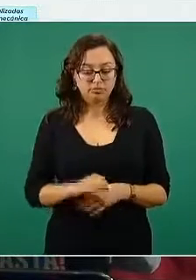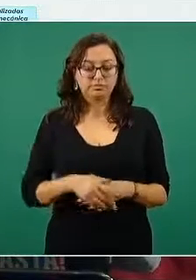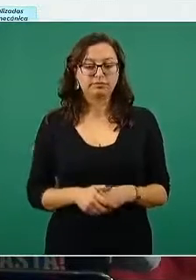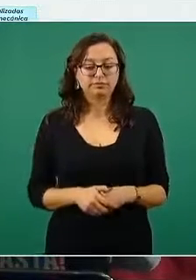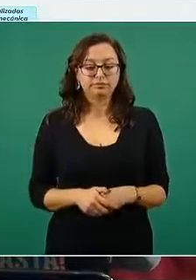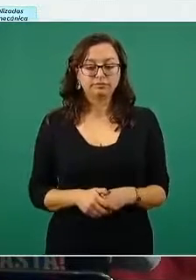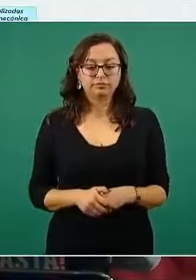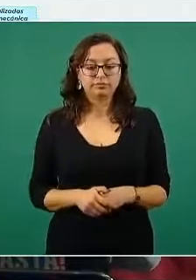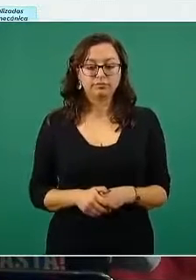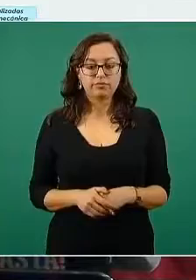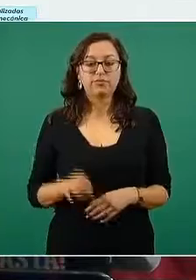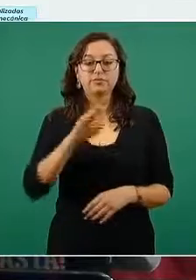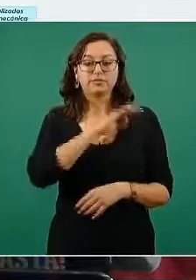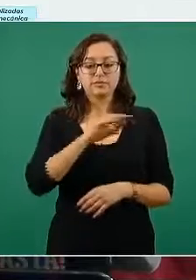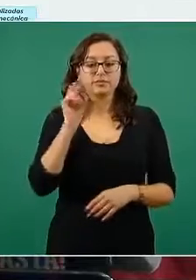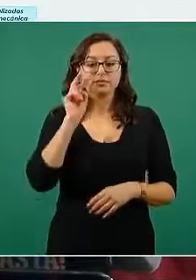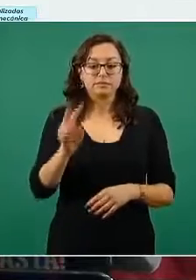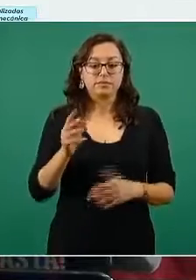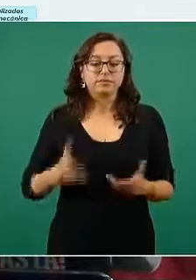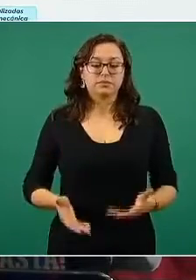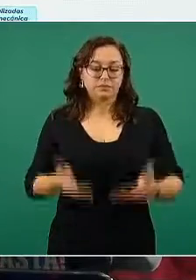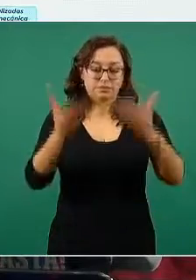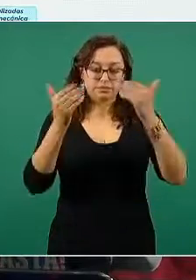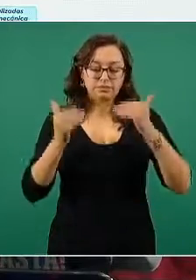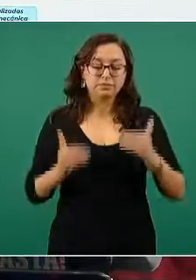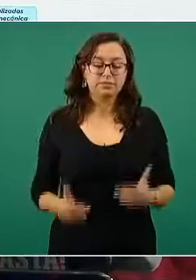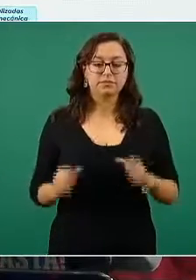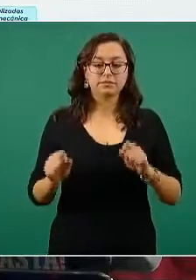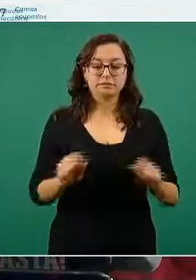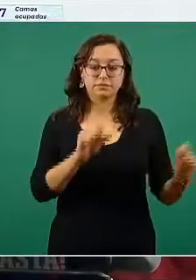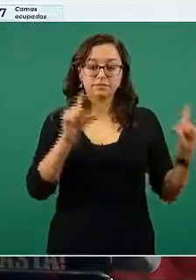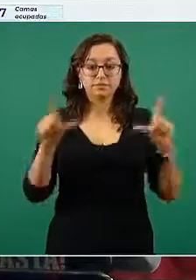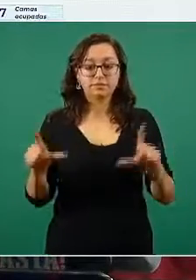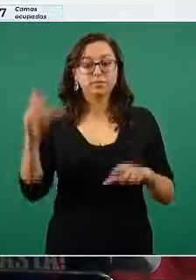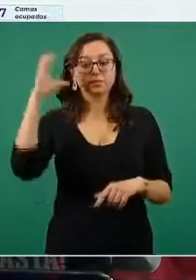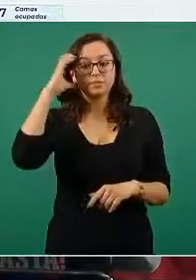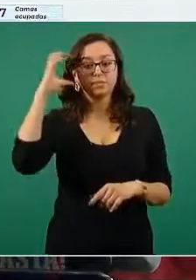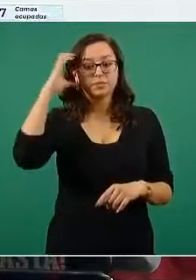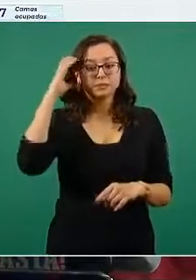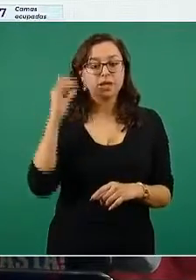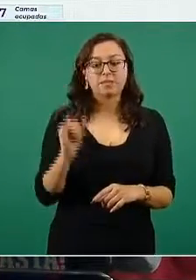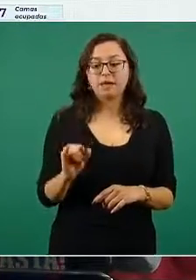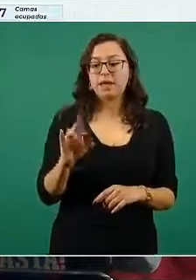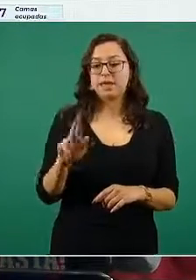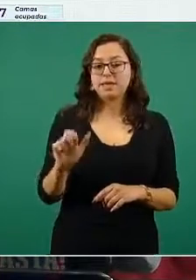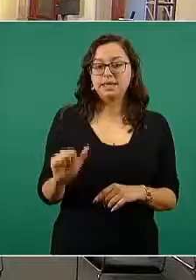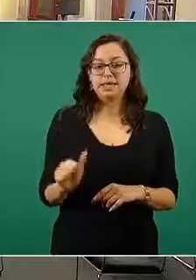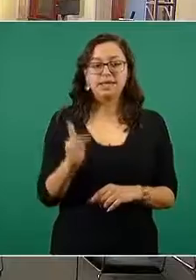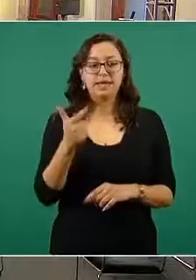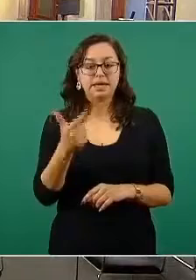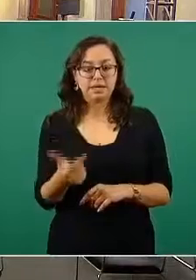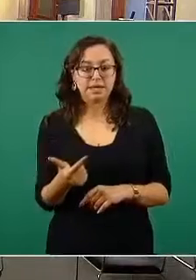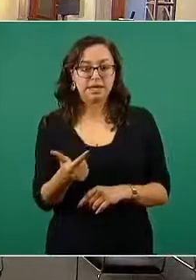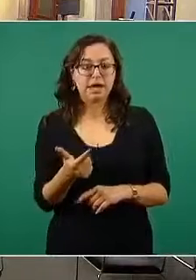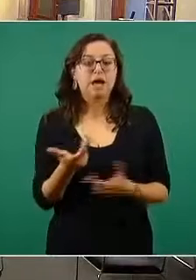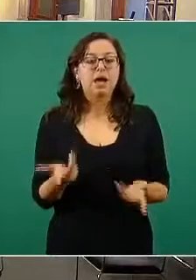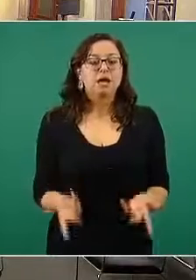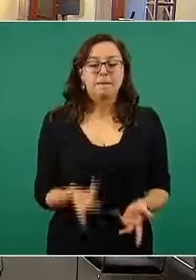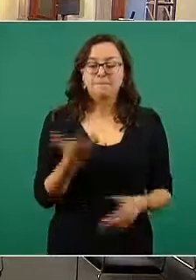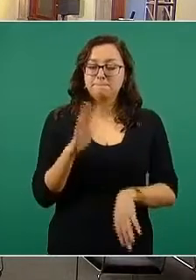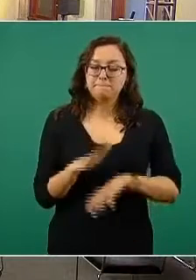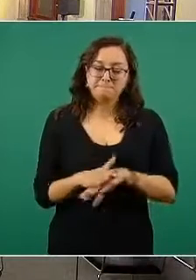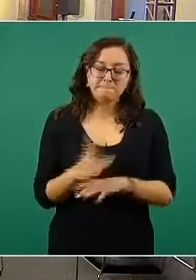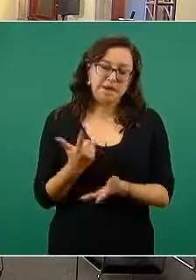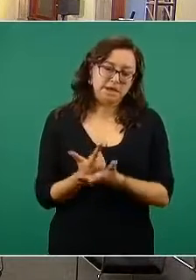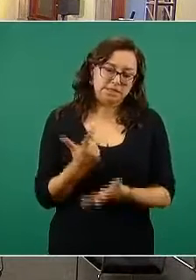la siguiente diapositiva, hacemos el enfoque solo en las camas generales, que son para los pacientes más graves,